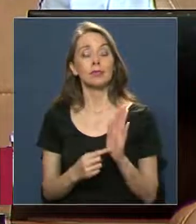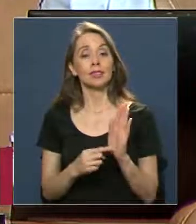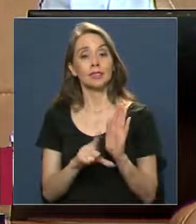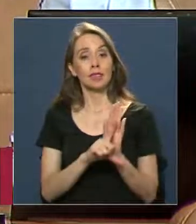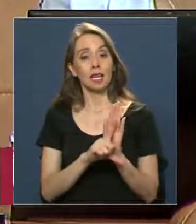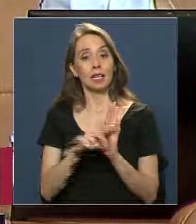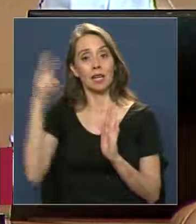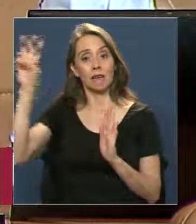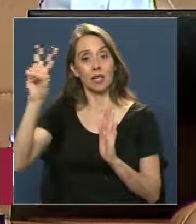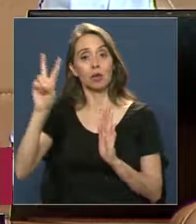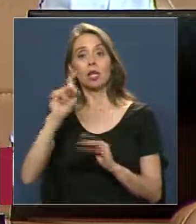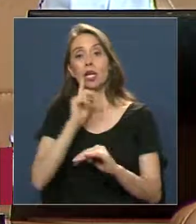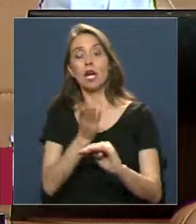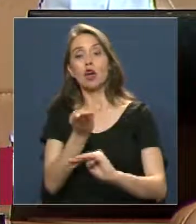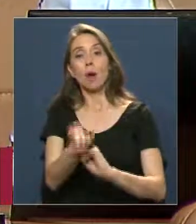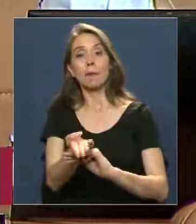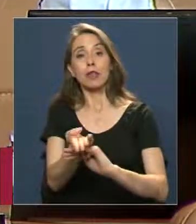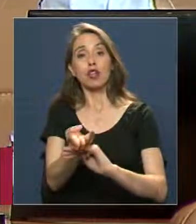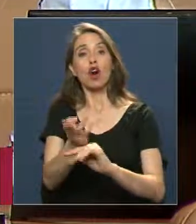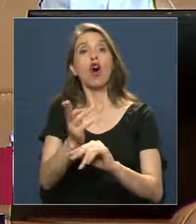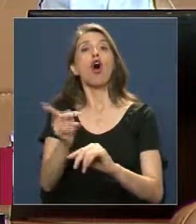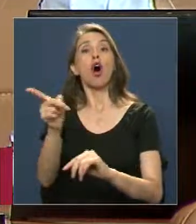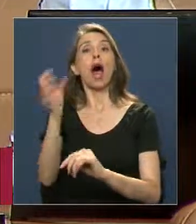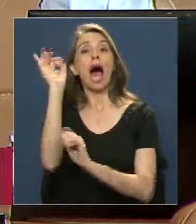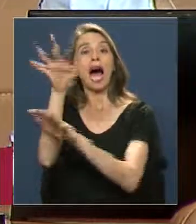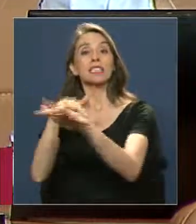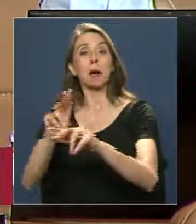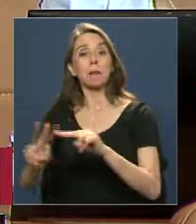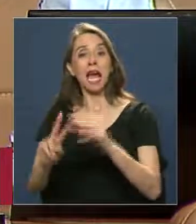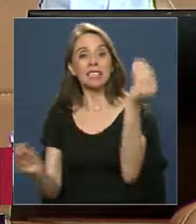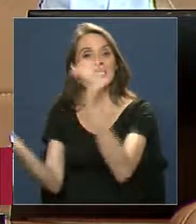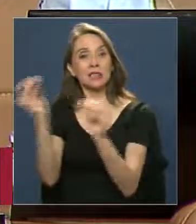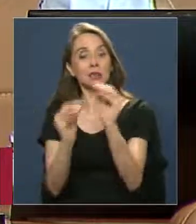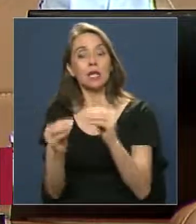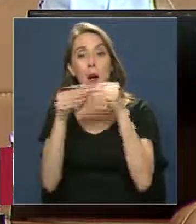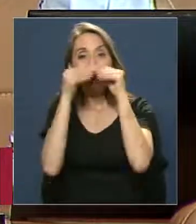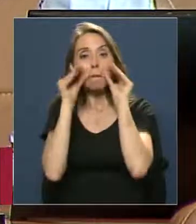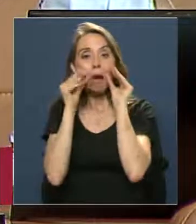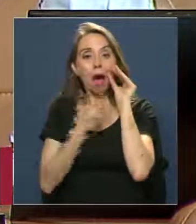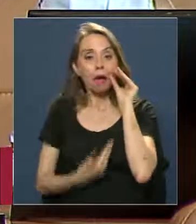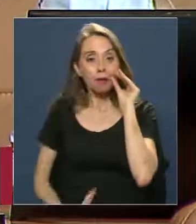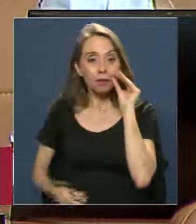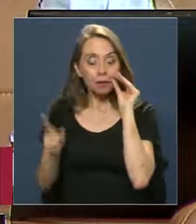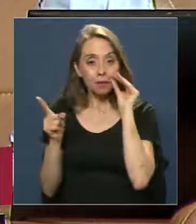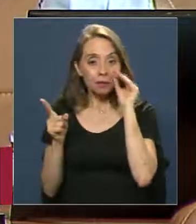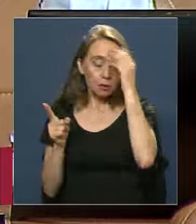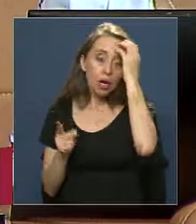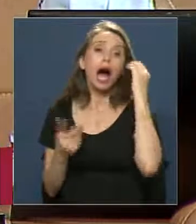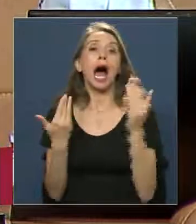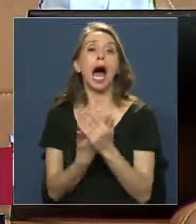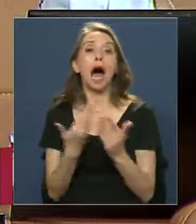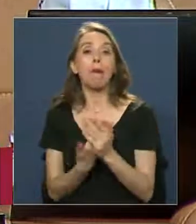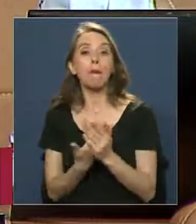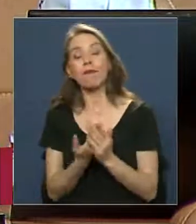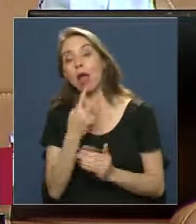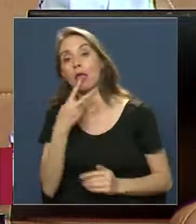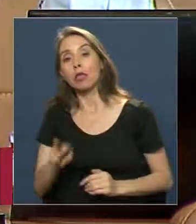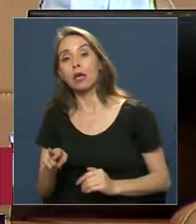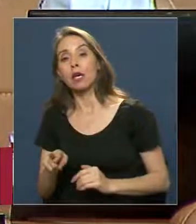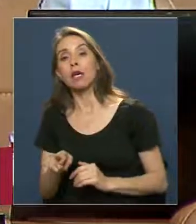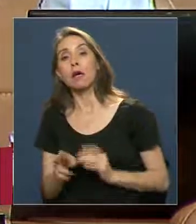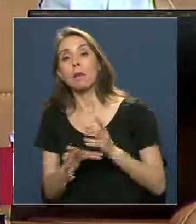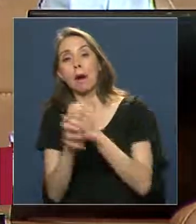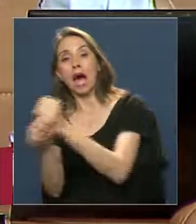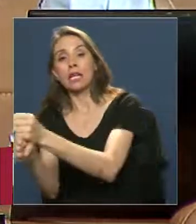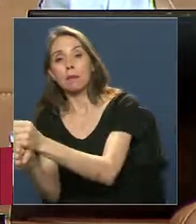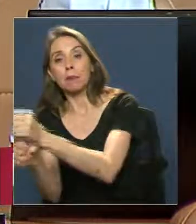fue pedida personalmente por Maduro, se ha usado como excusa para reprimir las manifestaciones en contra del régimen y